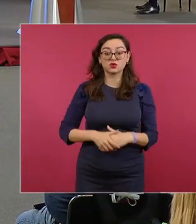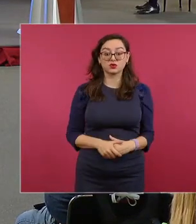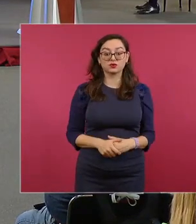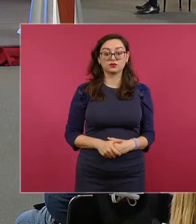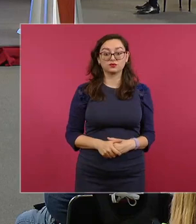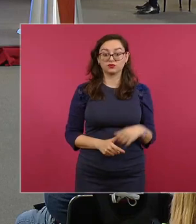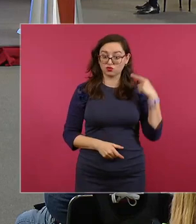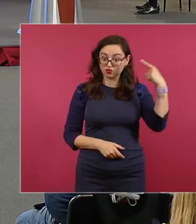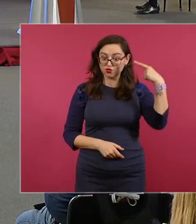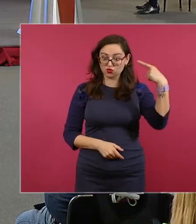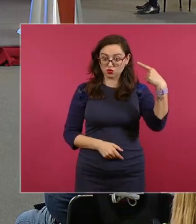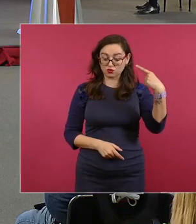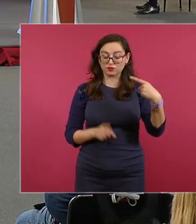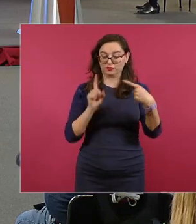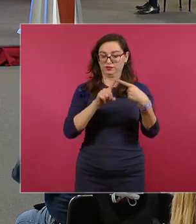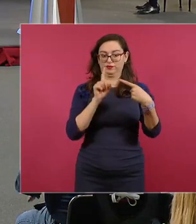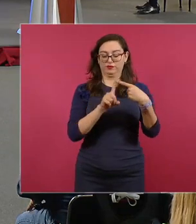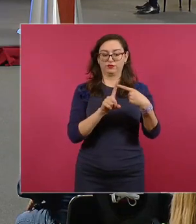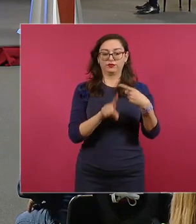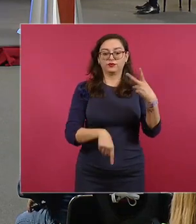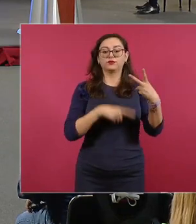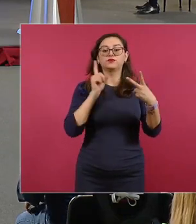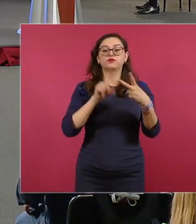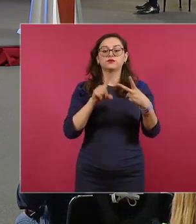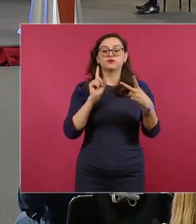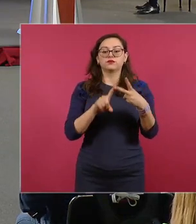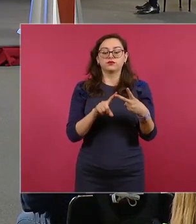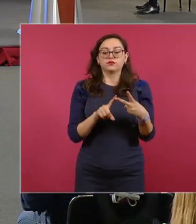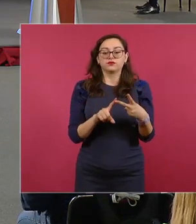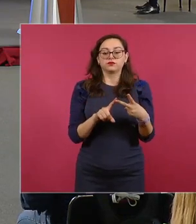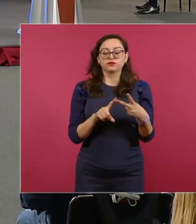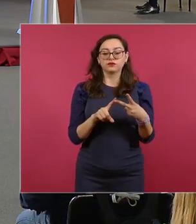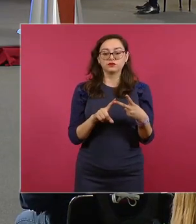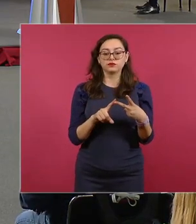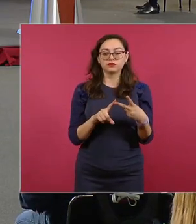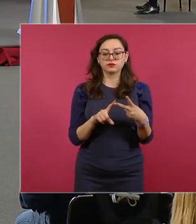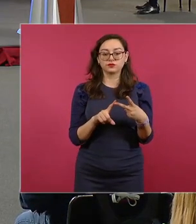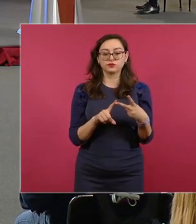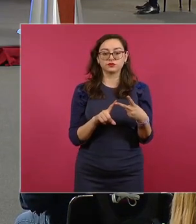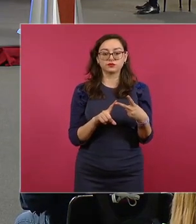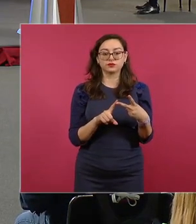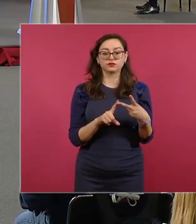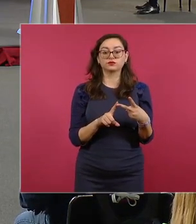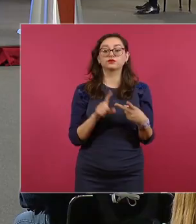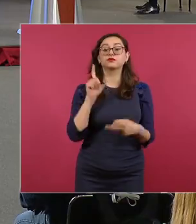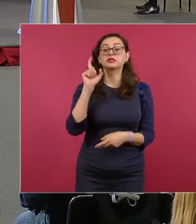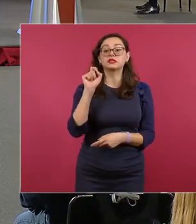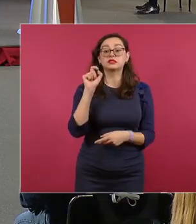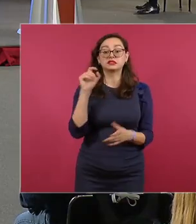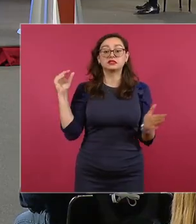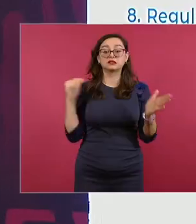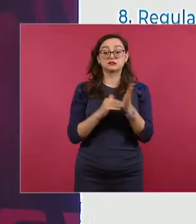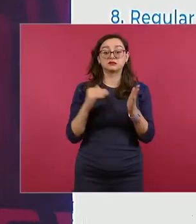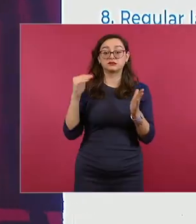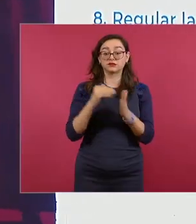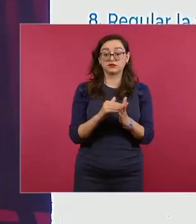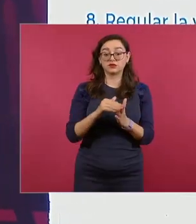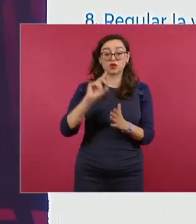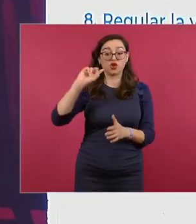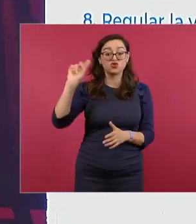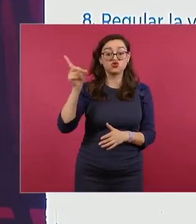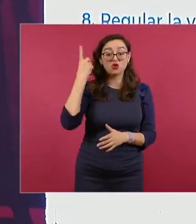Ese punto uno. Dos, aprobar un presupuesto de 20 mil millones de dólares